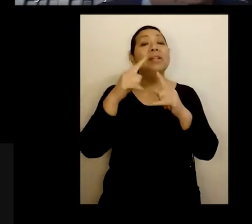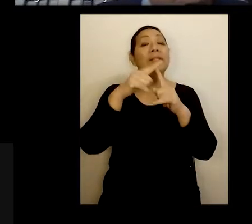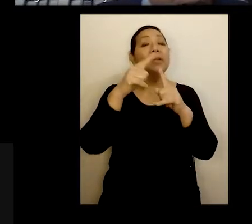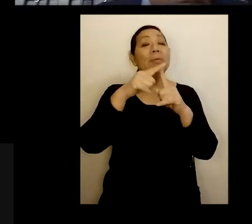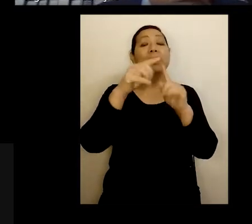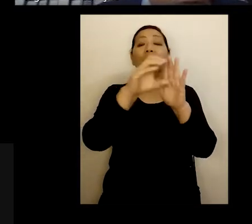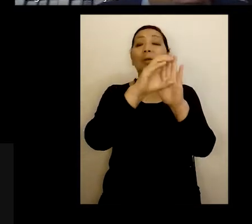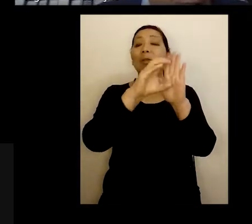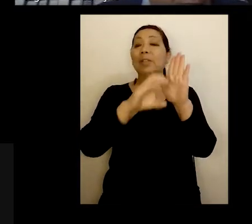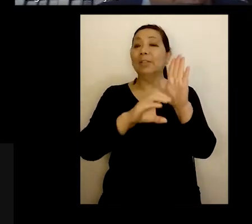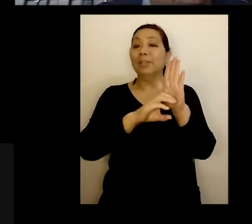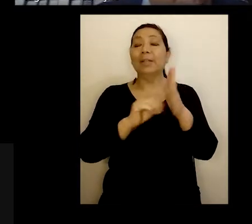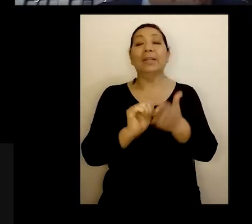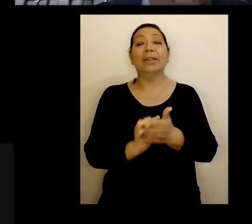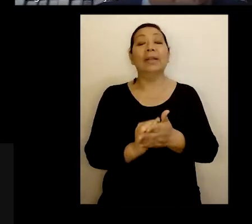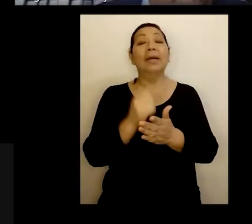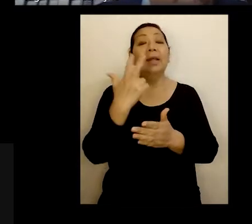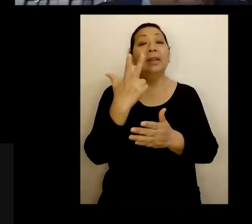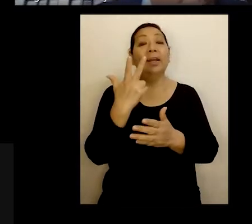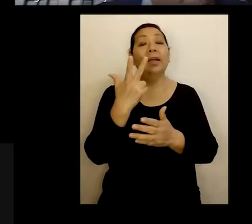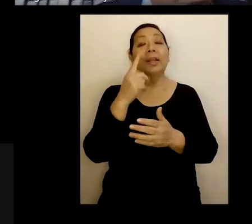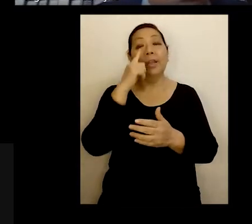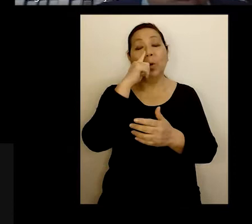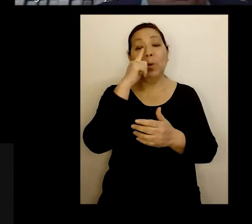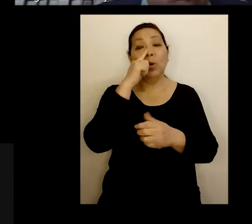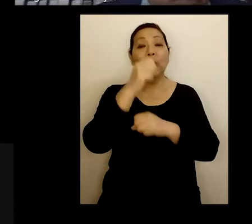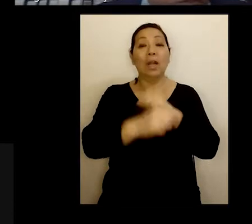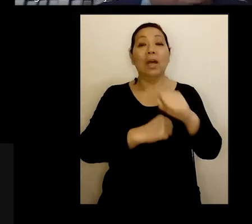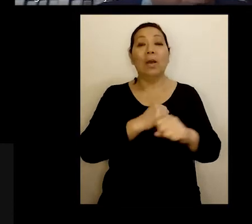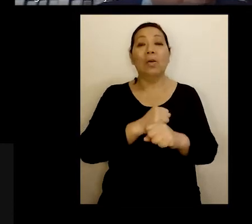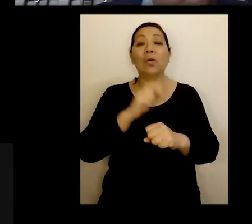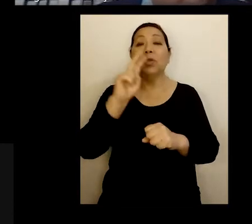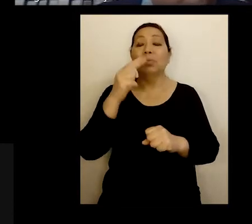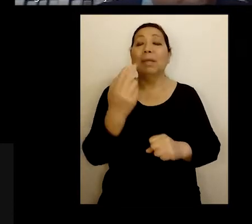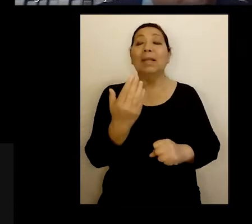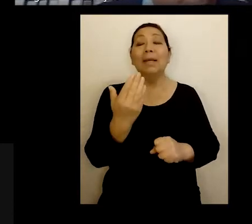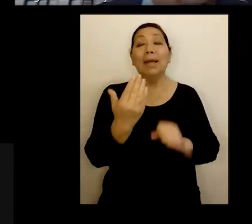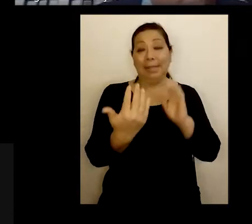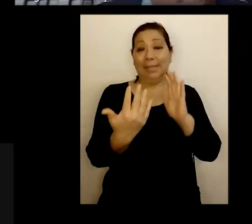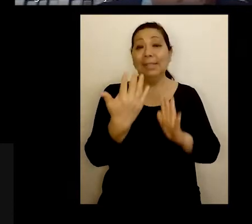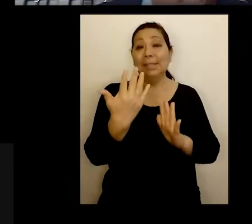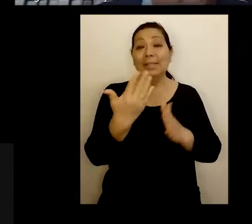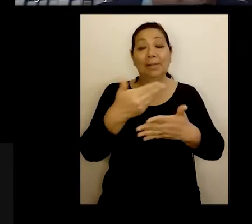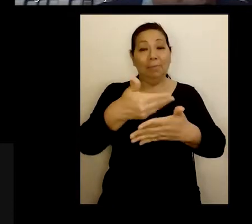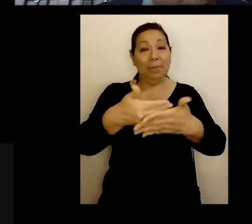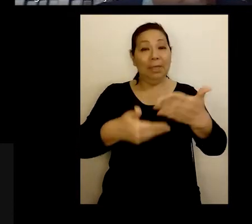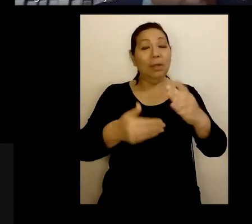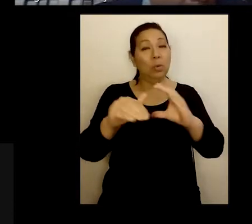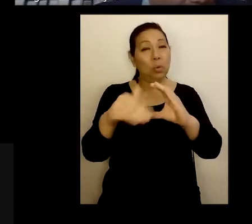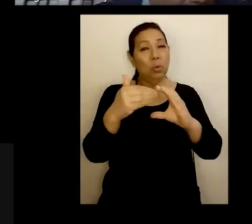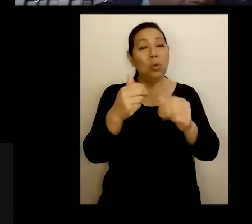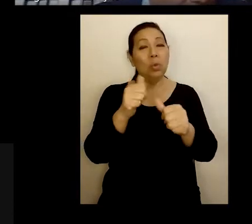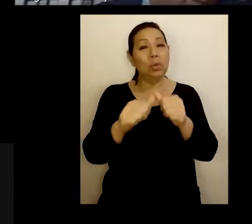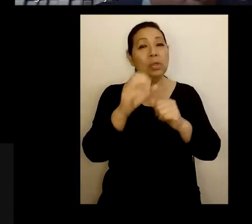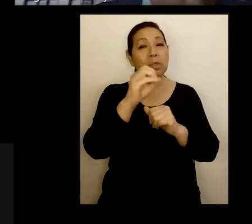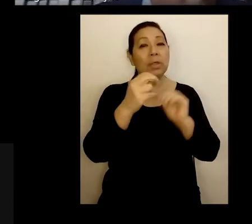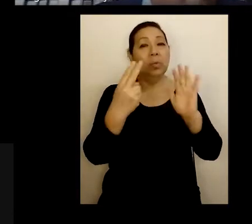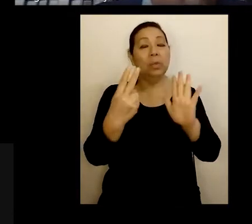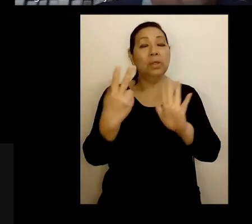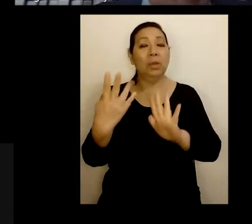Tribunal Constitucional de fecha 3 de junio del año 2015, expediente